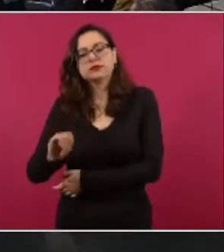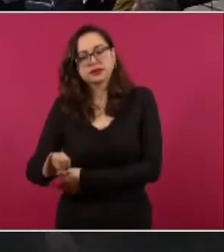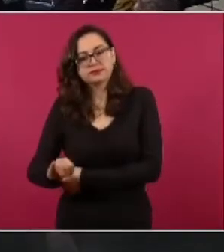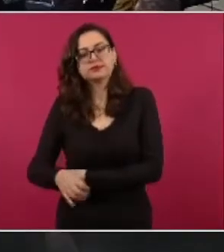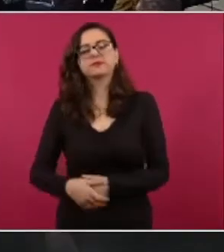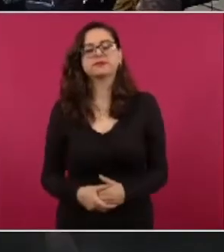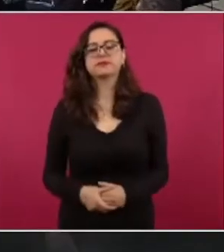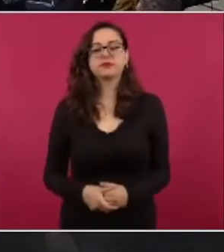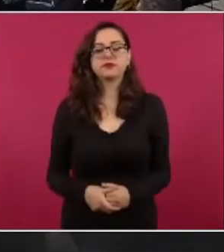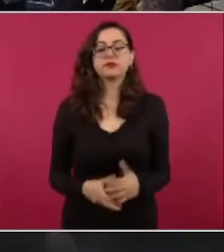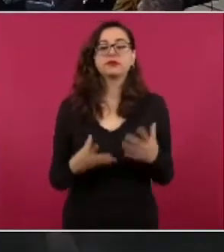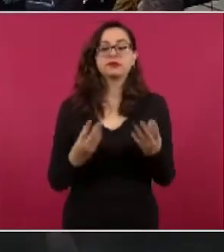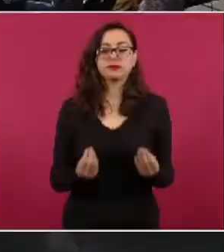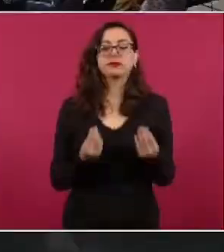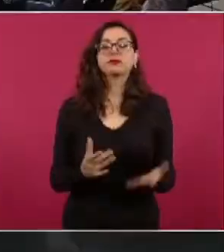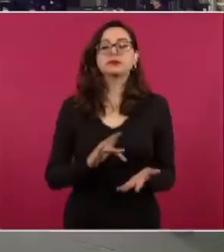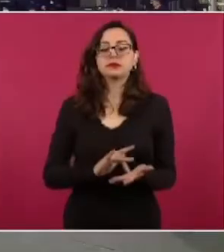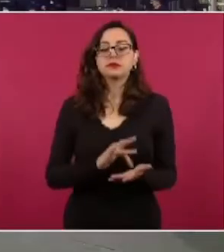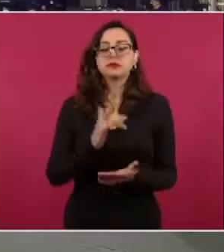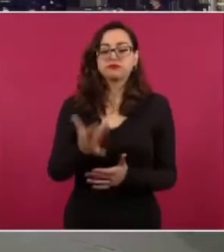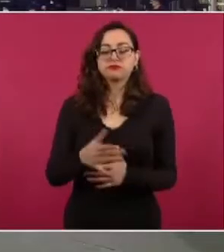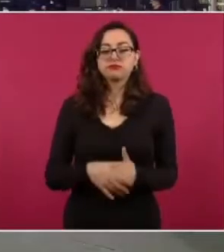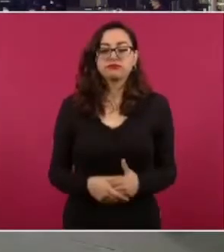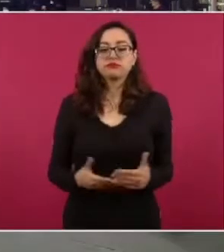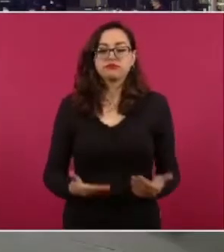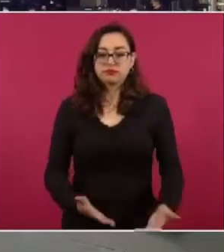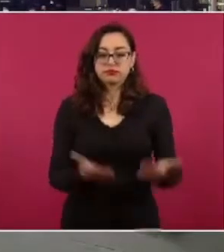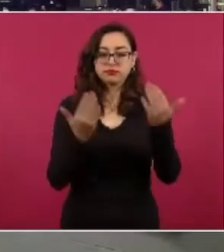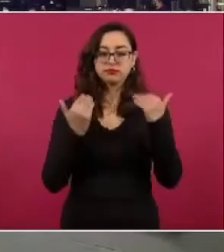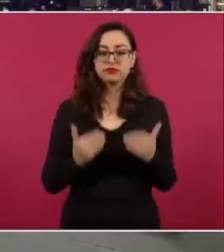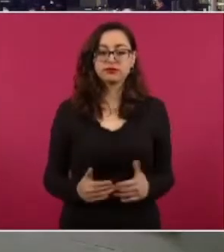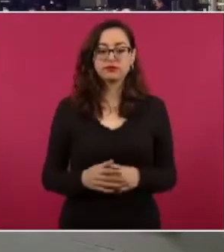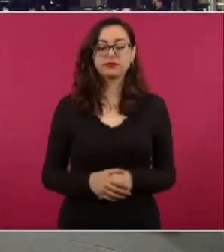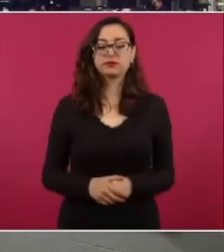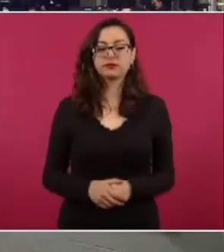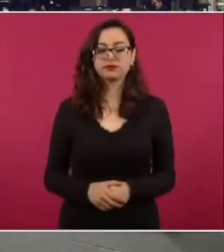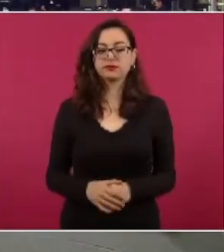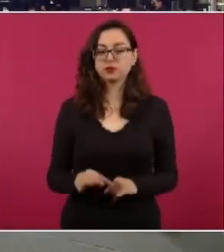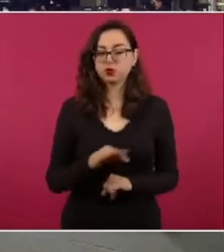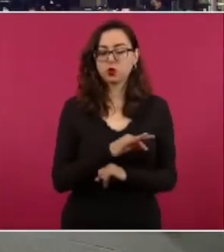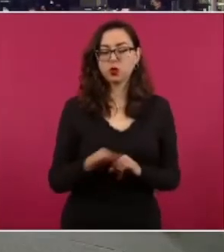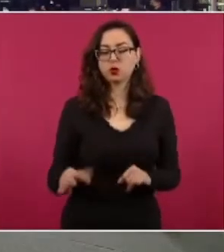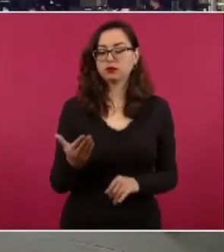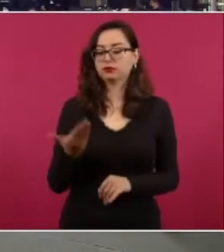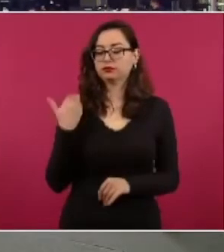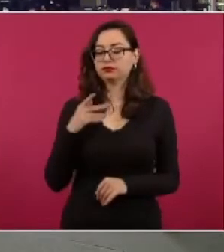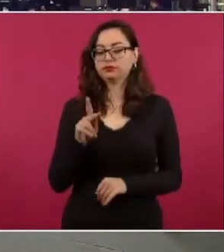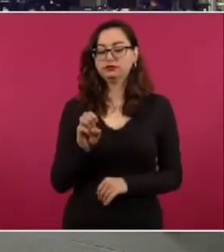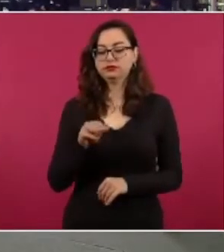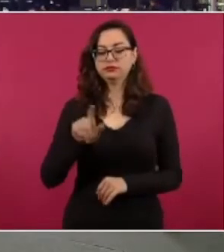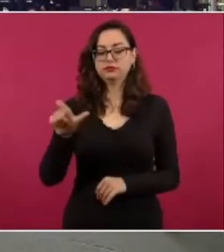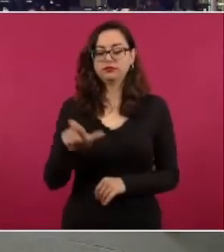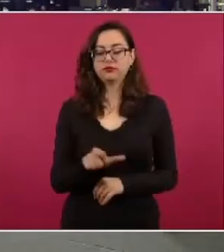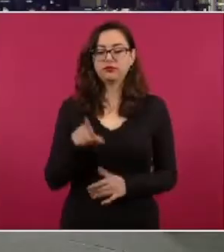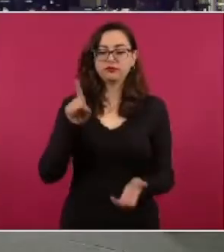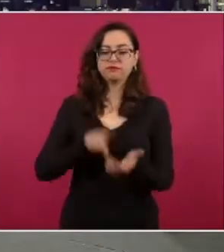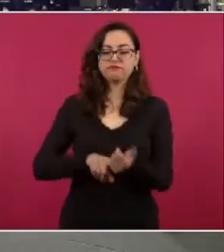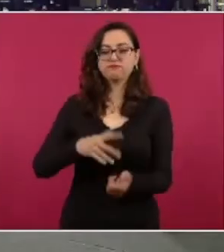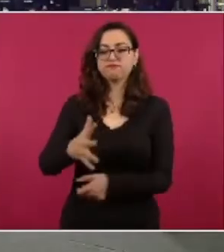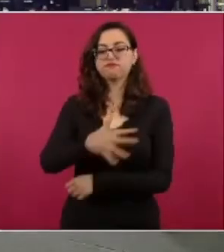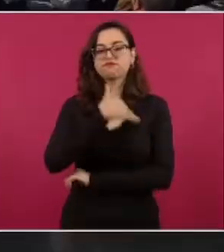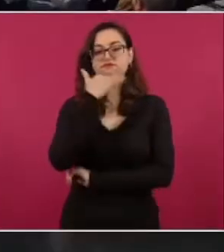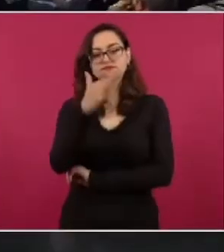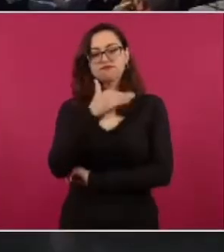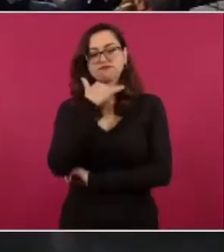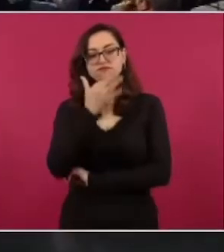Muchas gracias. Y por último, presidente, sobre la denuncia de Pemex que le hice, la última denuncia sobre la corrupción, usted